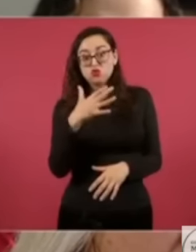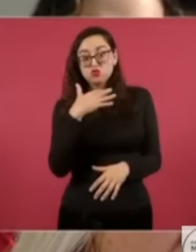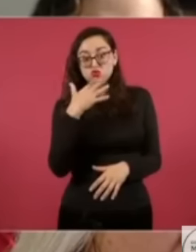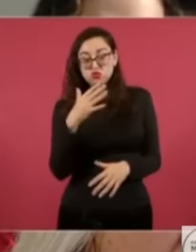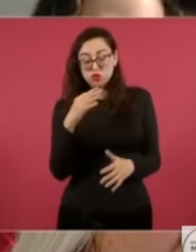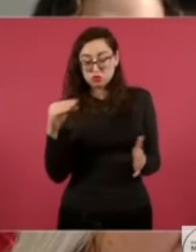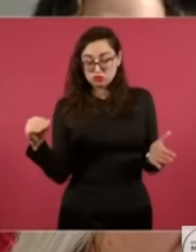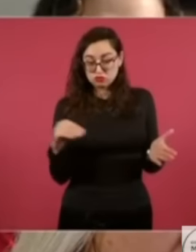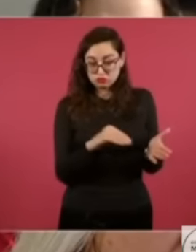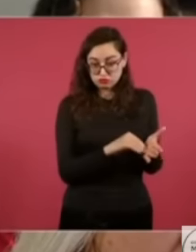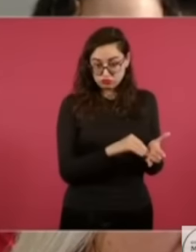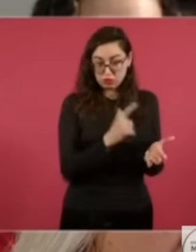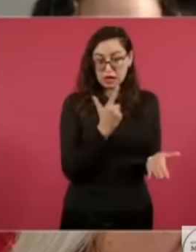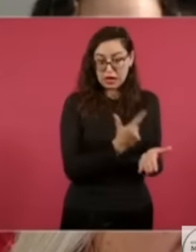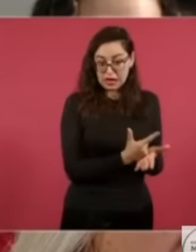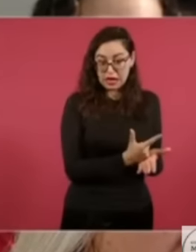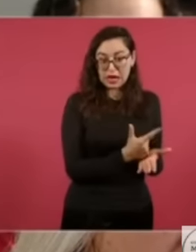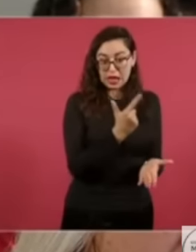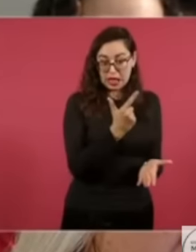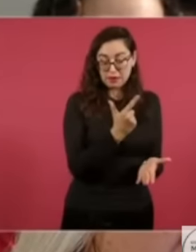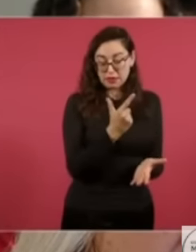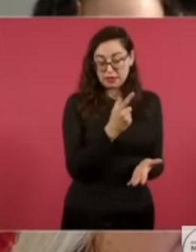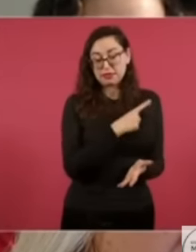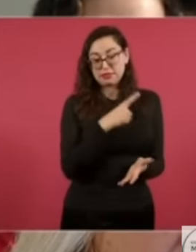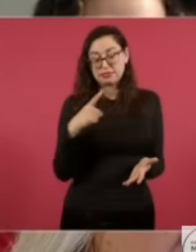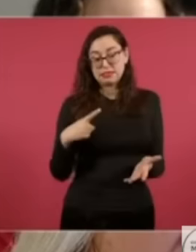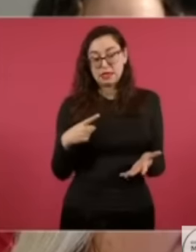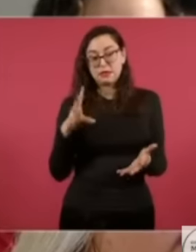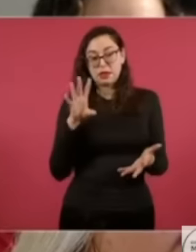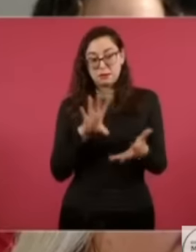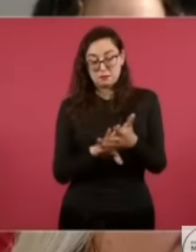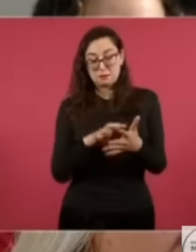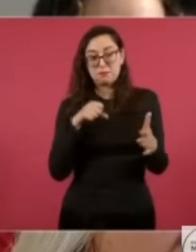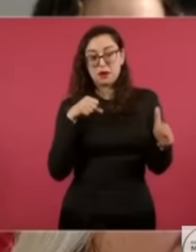grave y en este caso pues que tuviera prisión preventiva, que es lo que significa?